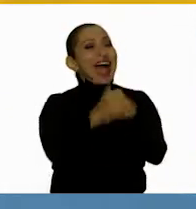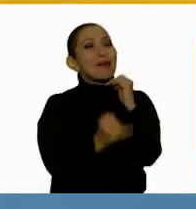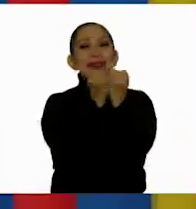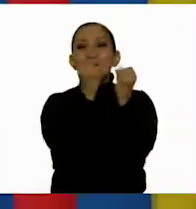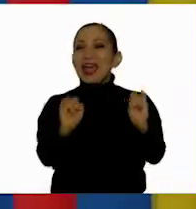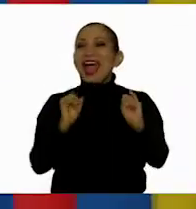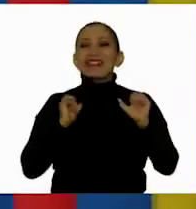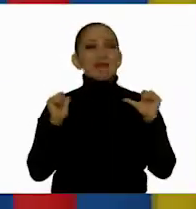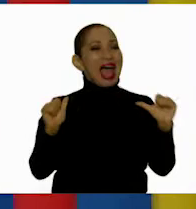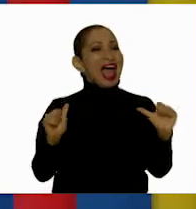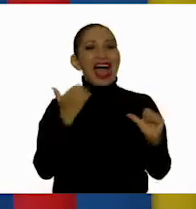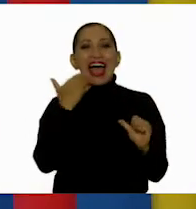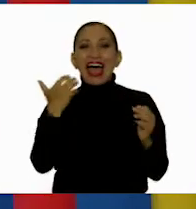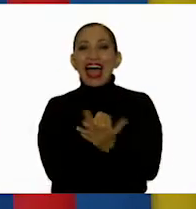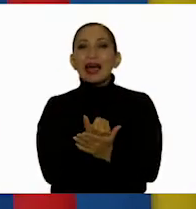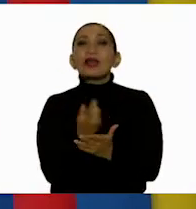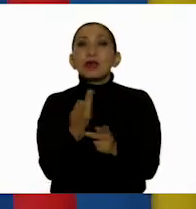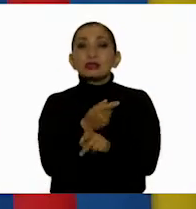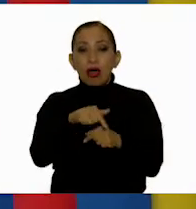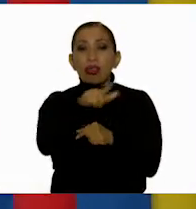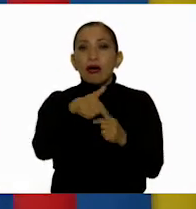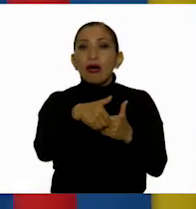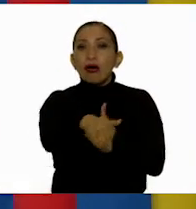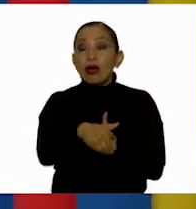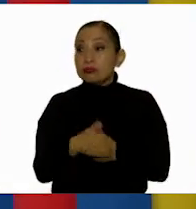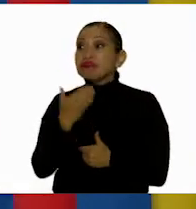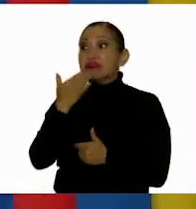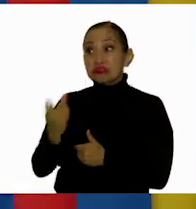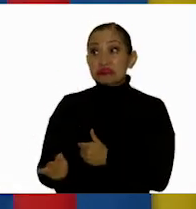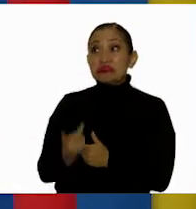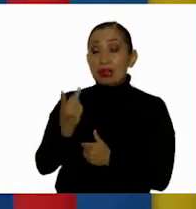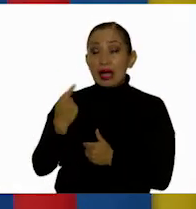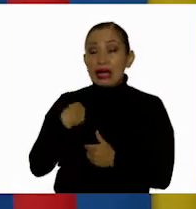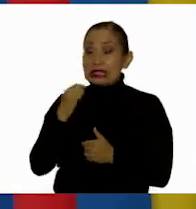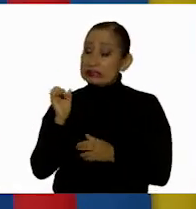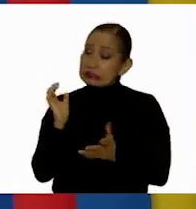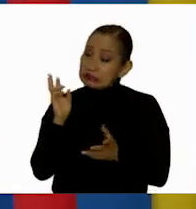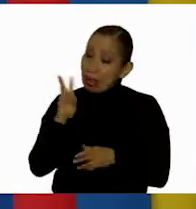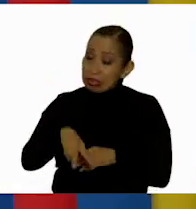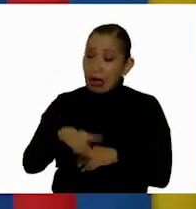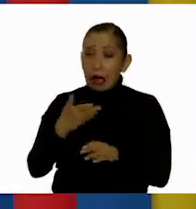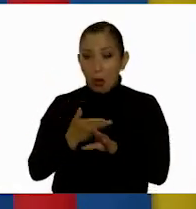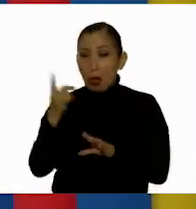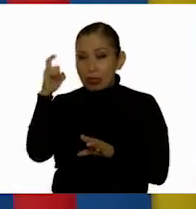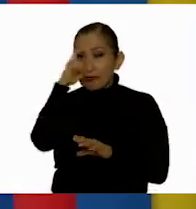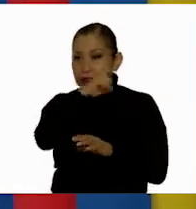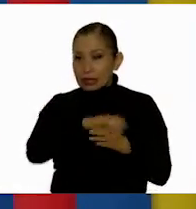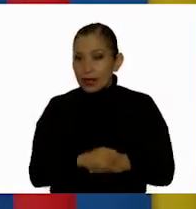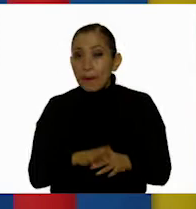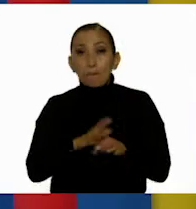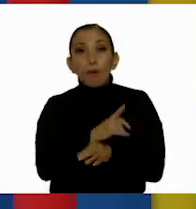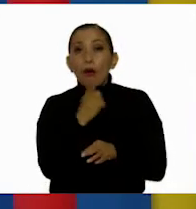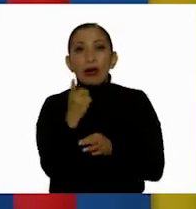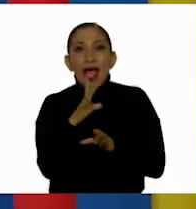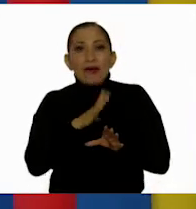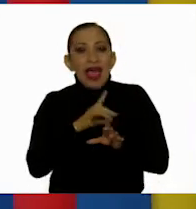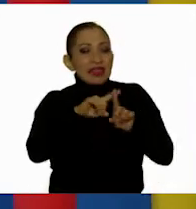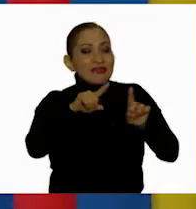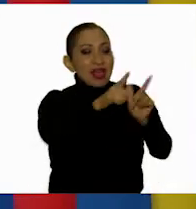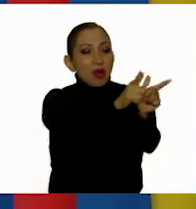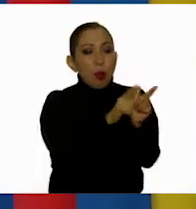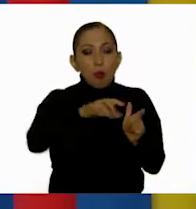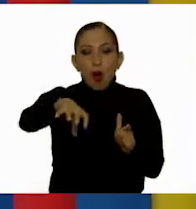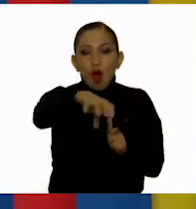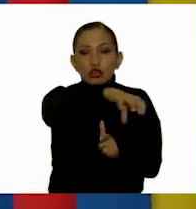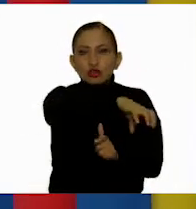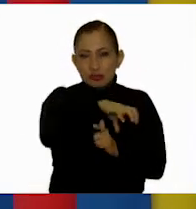nuestro país? Ah, muy buena pregunta, maestra. Yo creo que fue una situación bastante complicada, porque había distintos grupos sociales